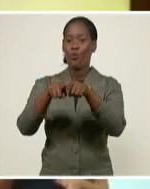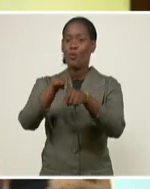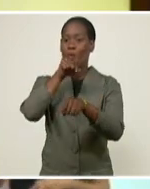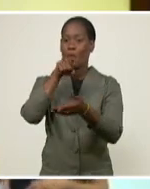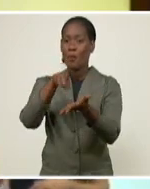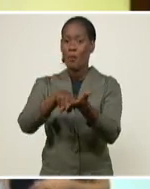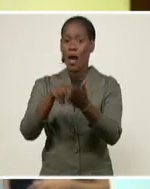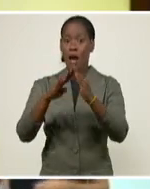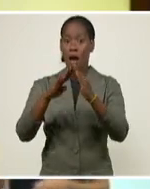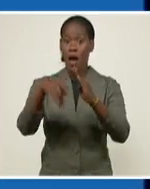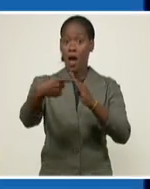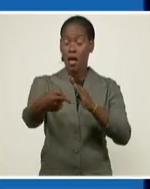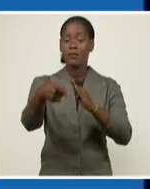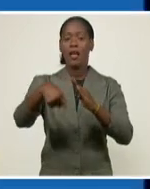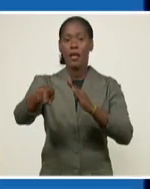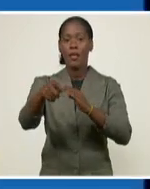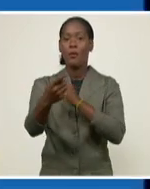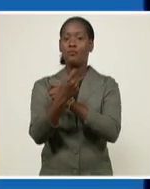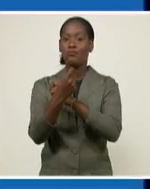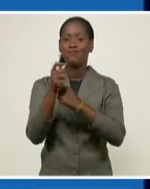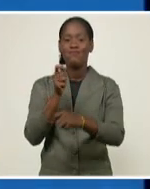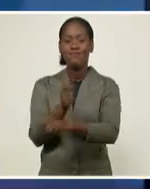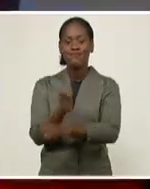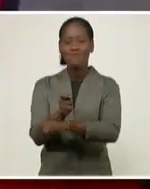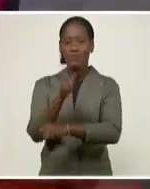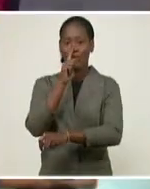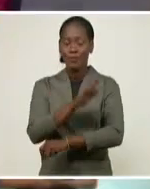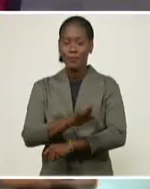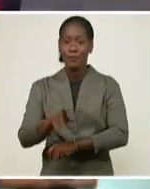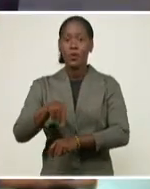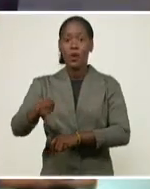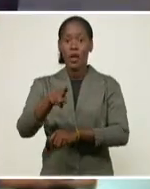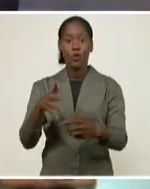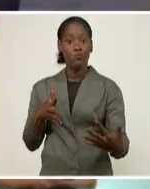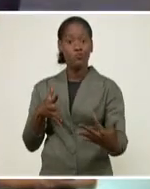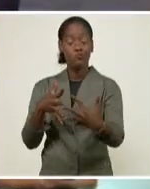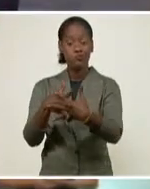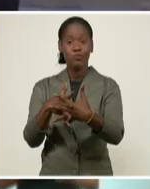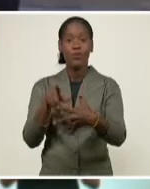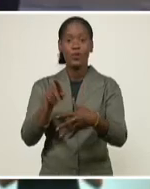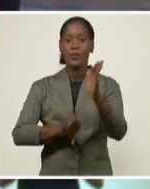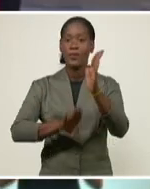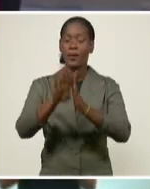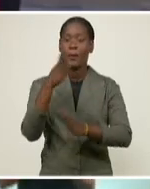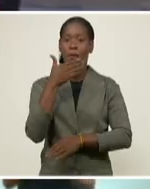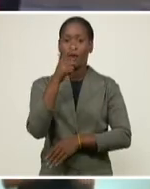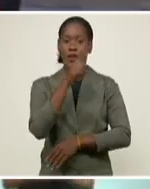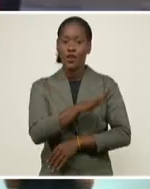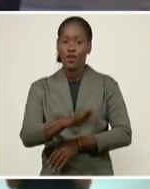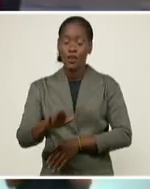signifique pérdida de conocimientos. Son protagonistas de la proeza de un pueblo que apuesta por la vida